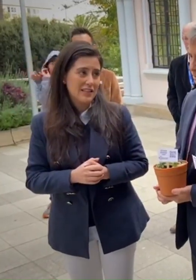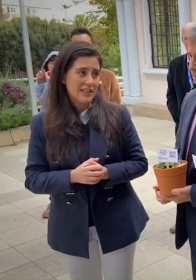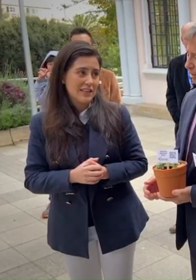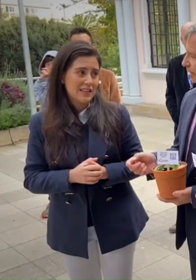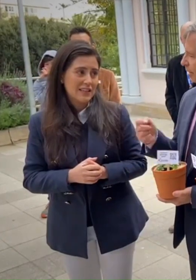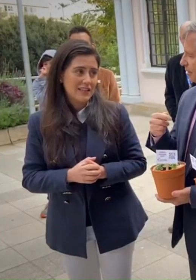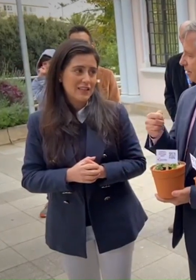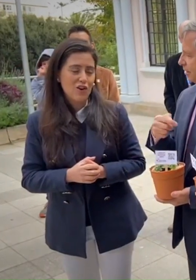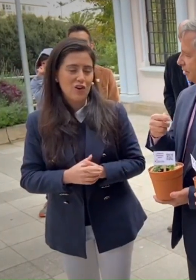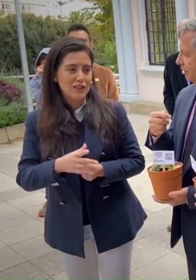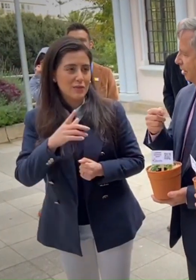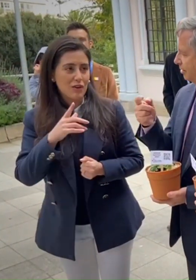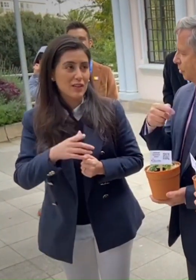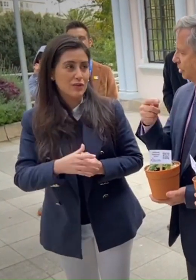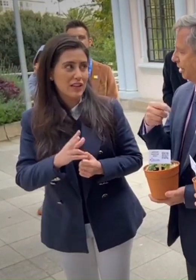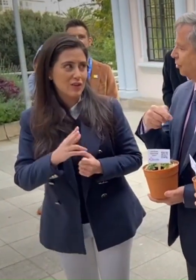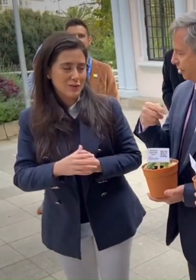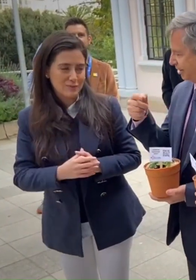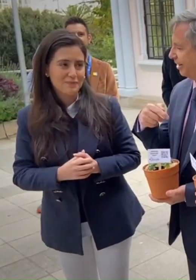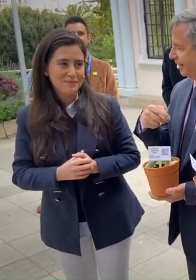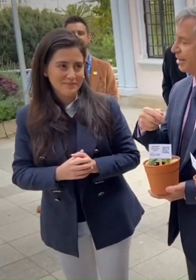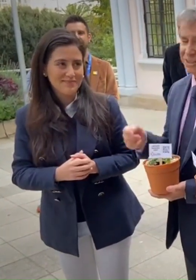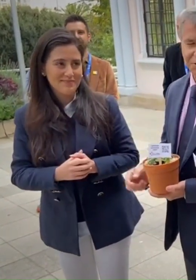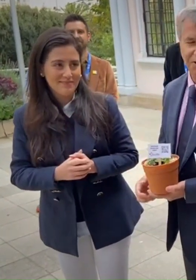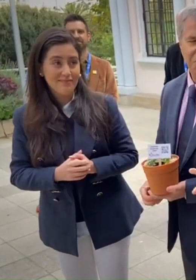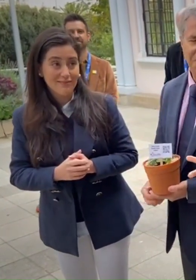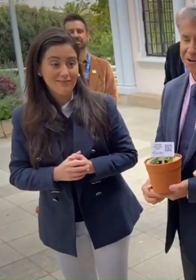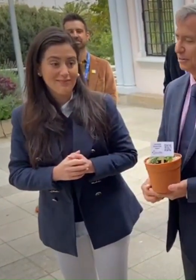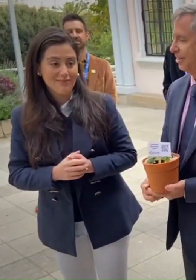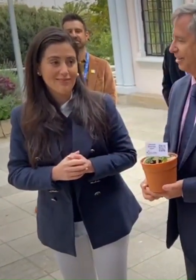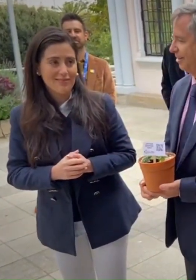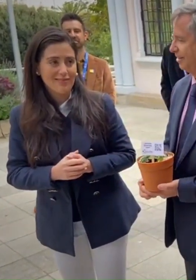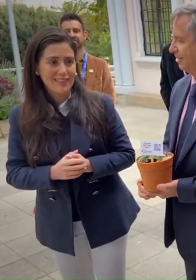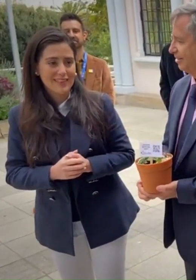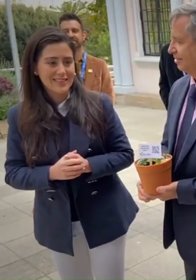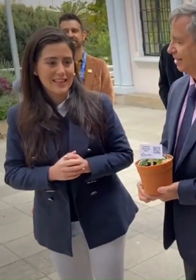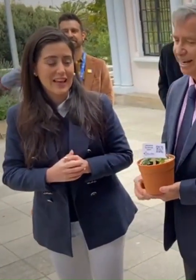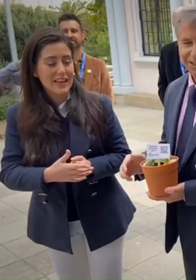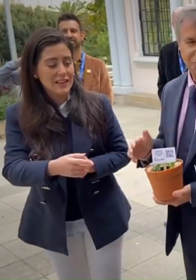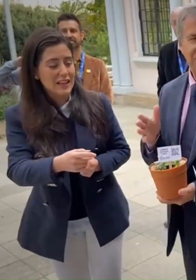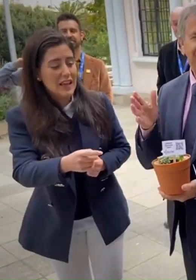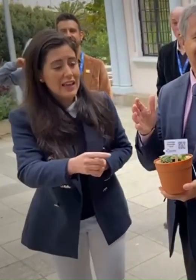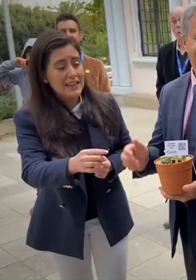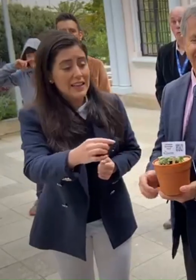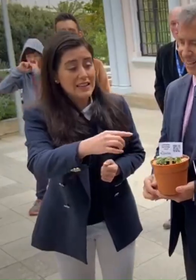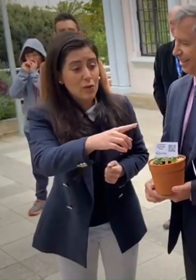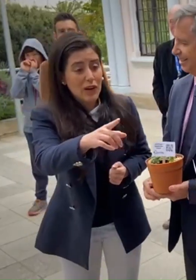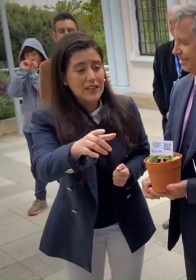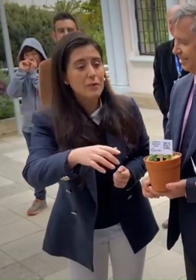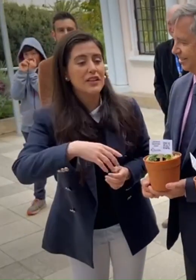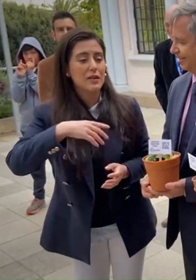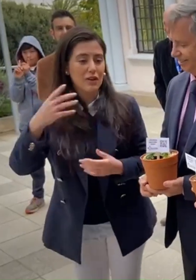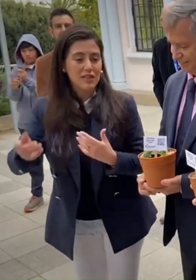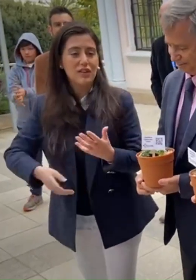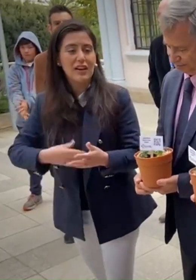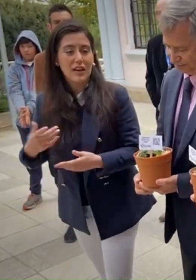trabajos disponibles que hay en en suma eh relacionado en en todas las categorías que están se van a poner a disposición de la